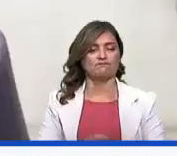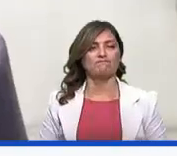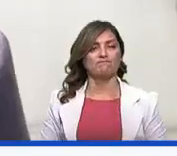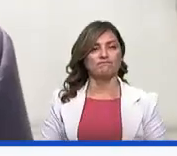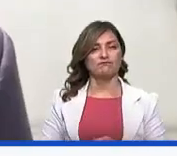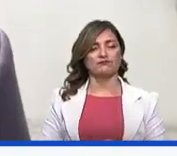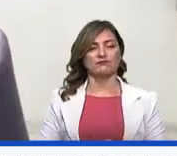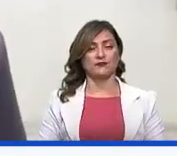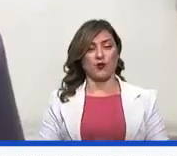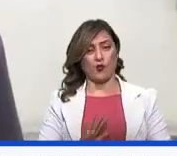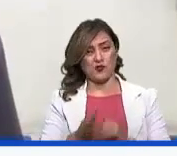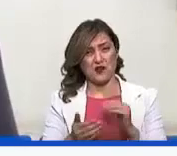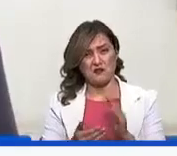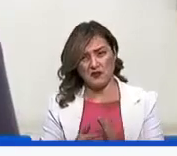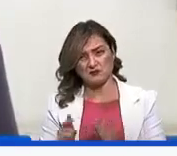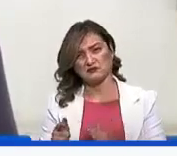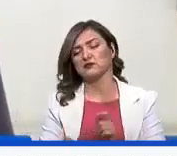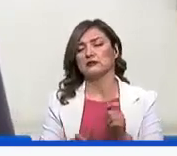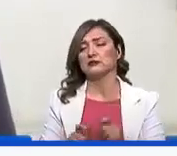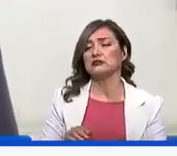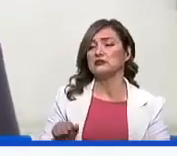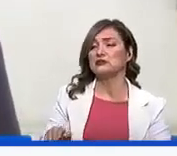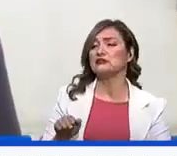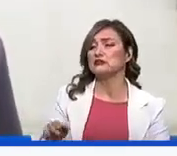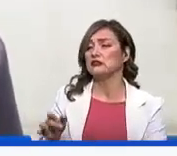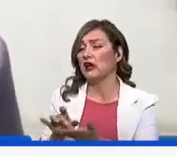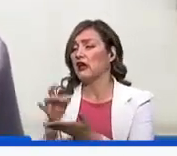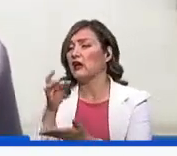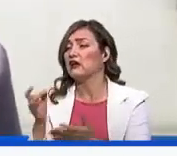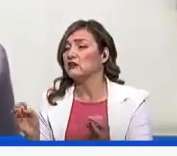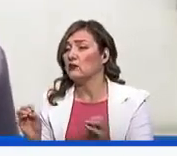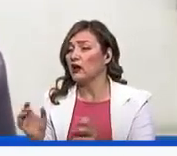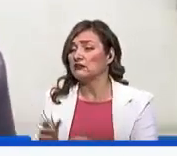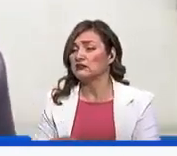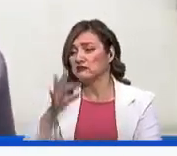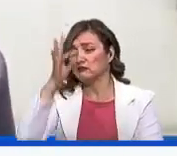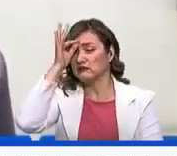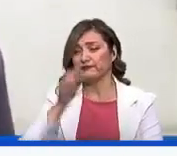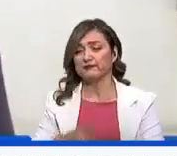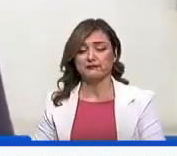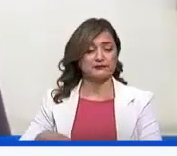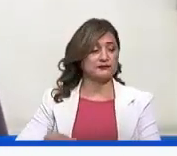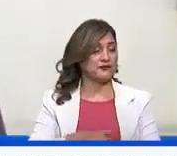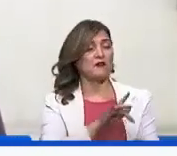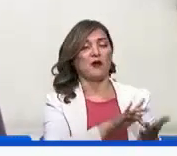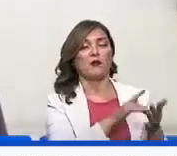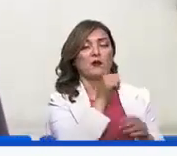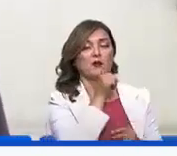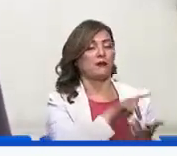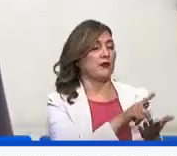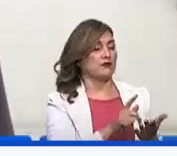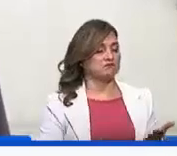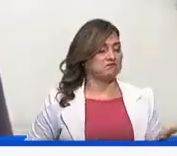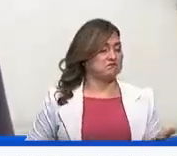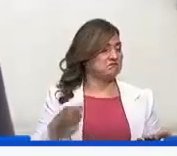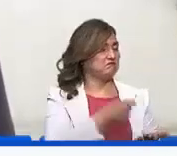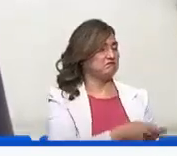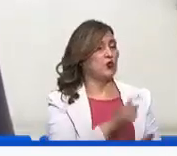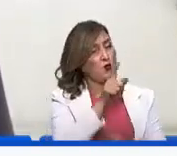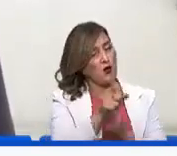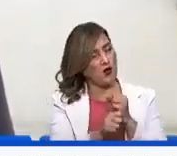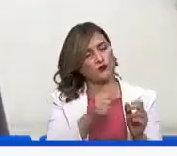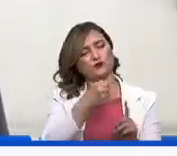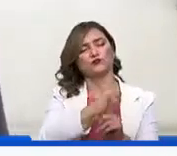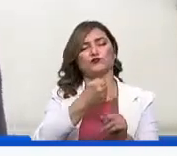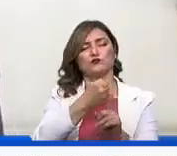No puede volver a ocurrir que los pacientes tengan que mendigar, que los familiares tengan que cruzar la calle y comprar en la farmacia medicamentos. Ha sido más de un año